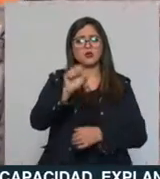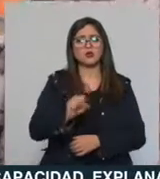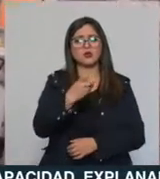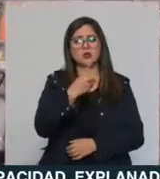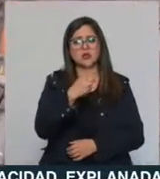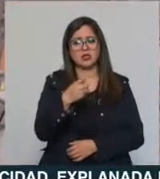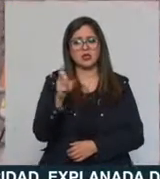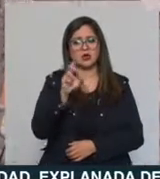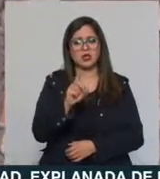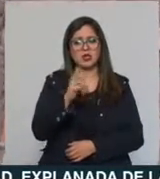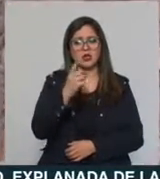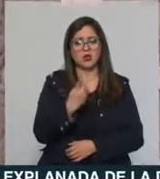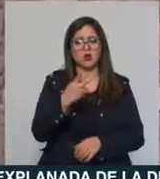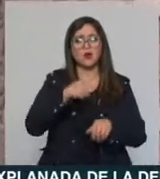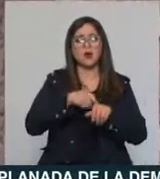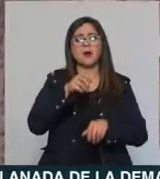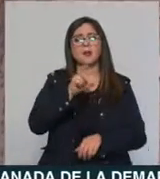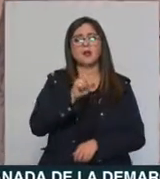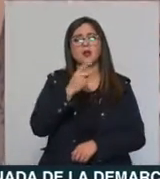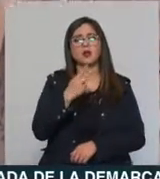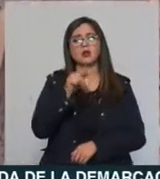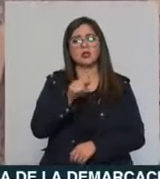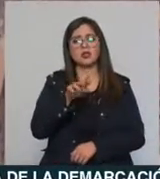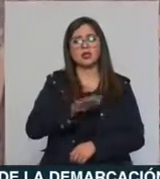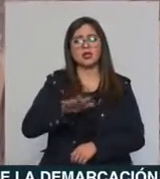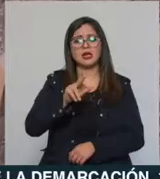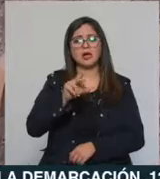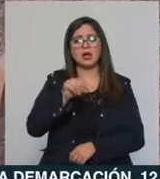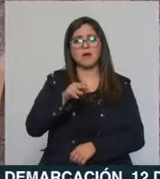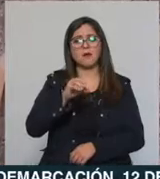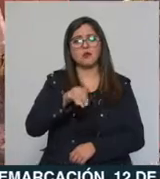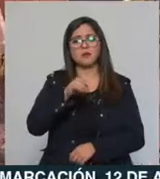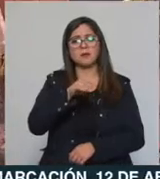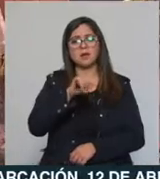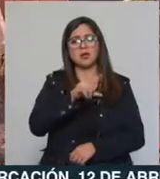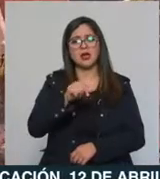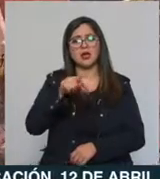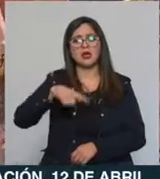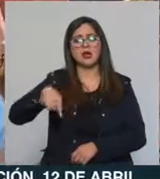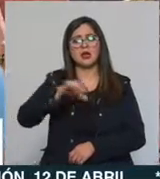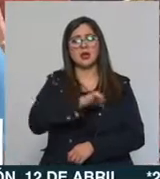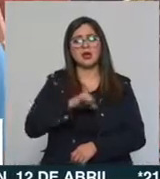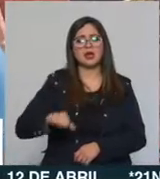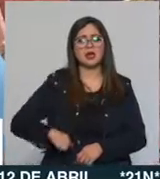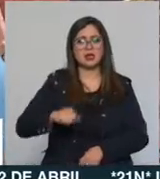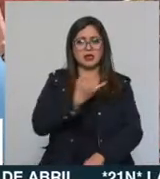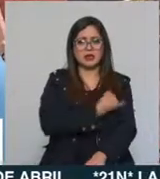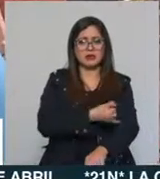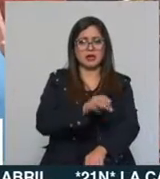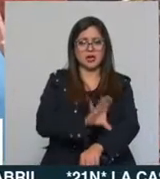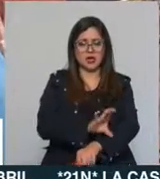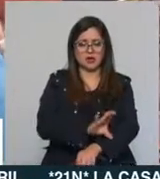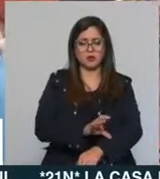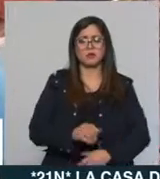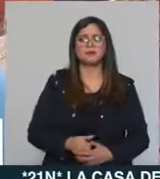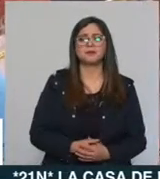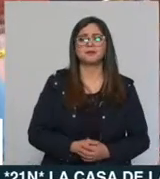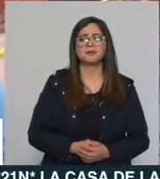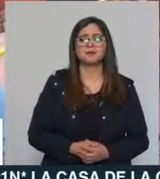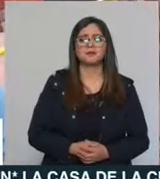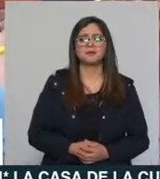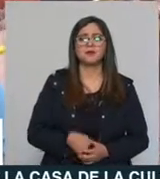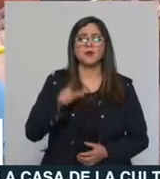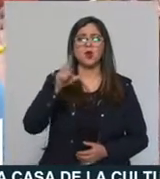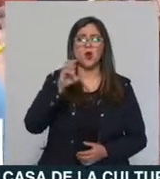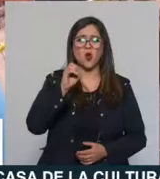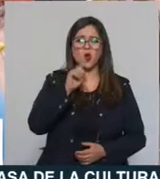número 2217, Colonia Ramos Millán, Alcaldía Iztacalco. El tipo de daños que sufrió mi vivienda: se colgó la losa de arriba